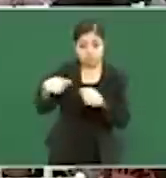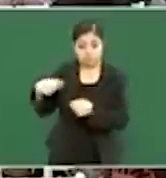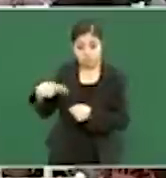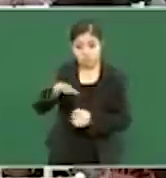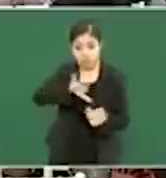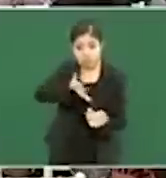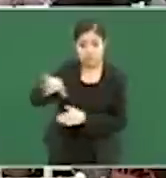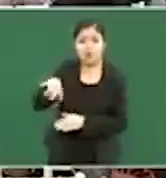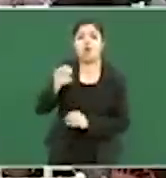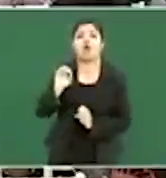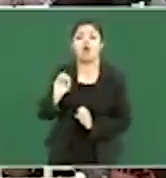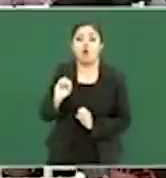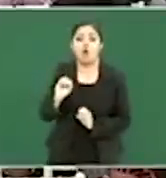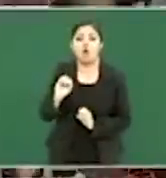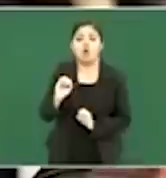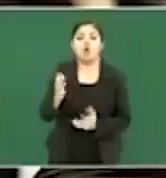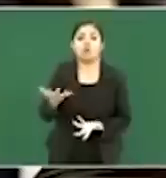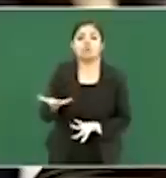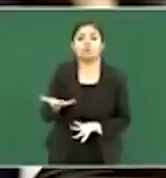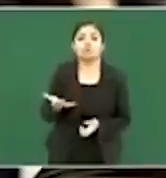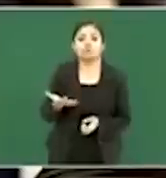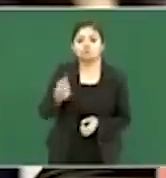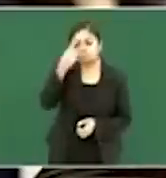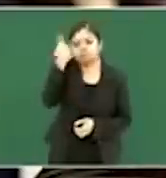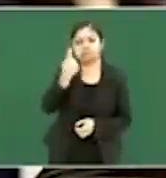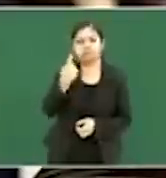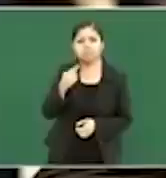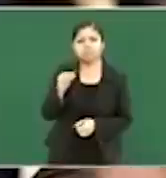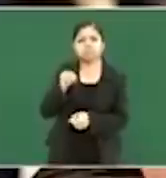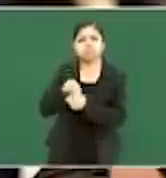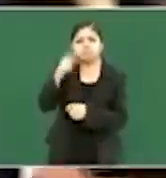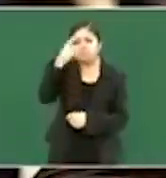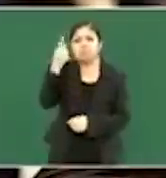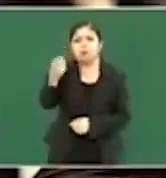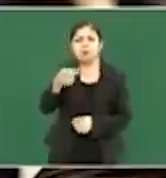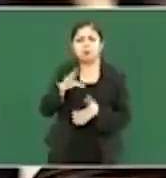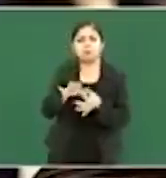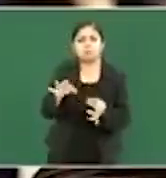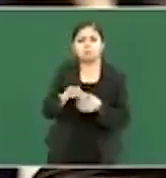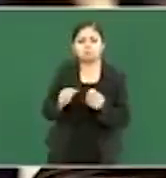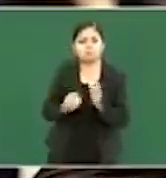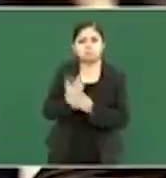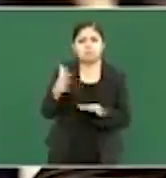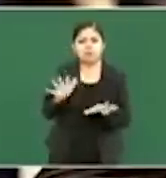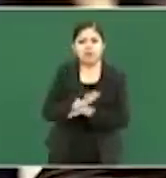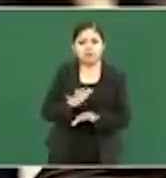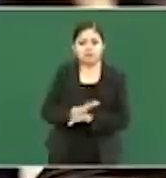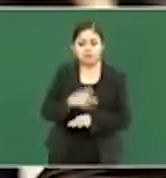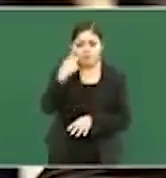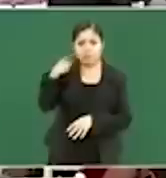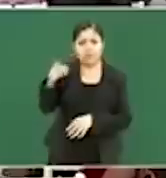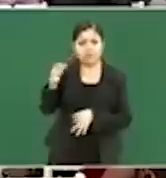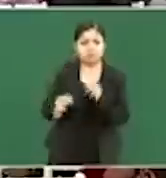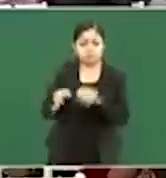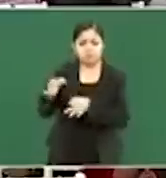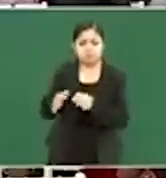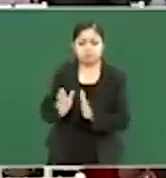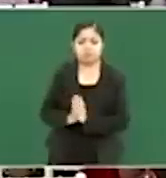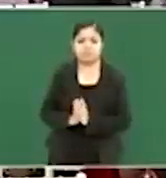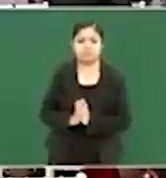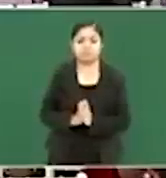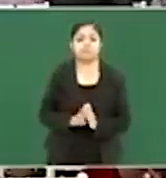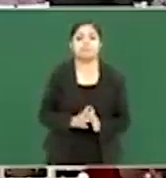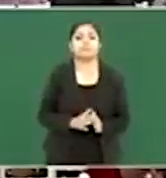Y reitero, ¿qué necesidad hay de, cuál es la justificación de hacer esta reforma a la Corte? Gracias. Bueno, es